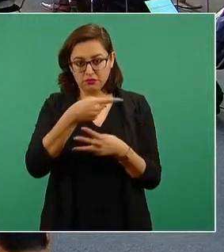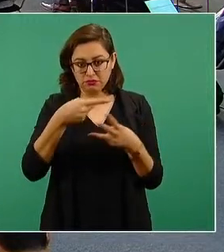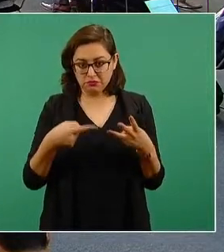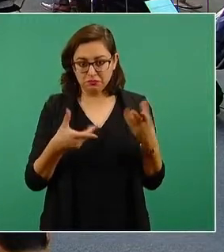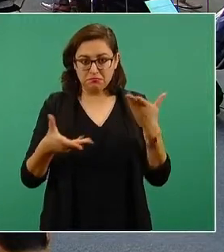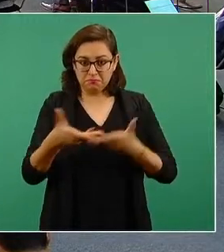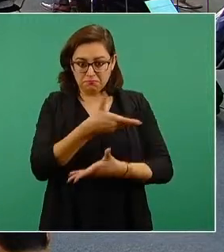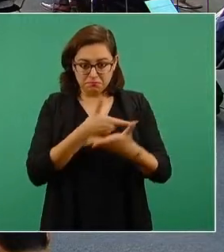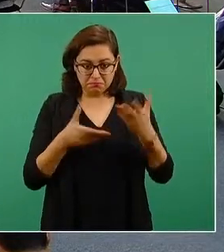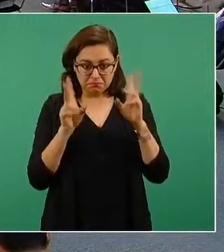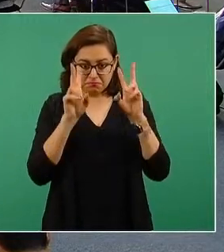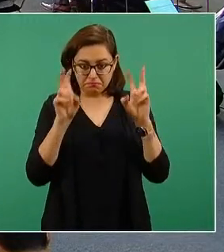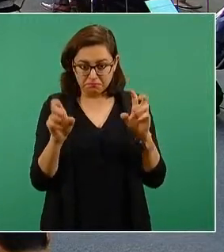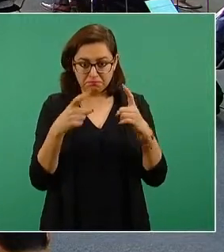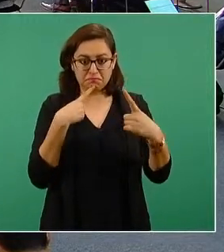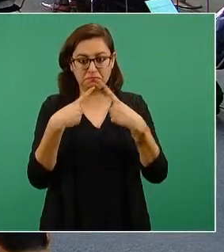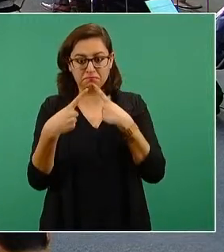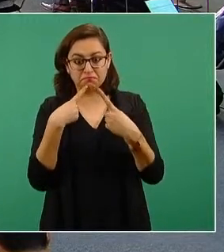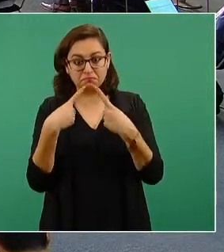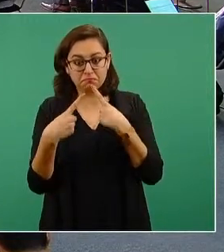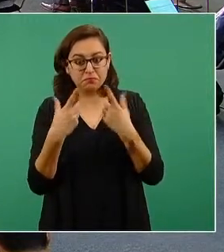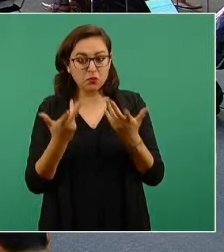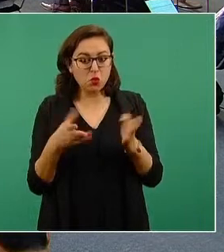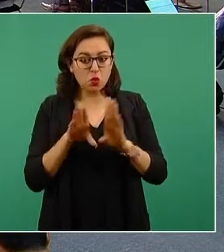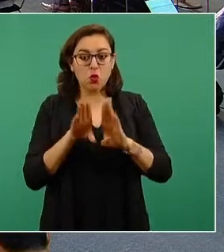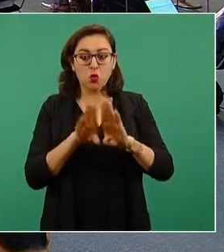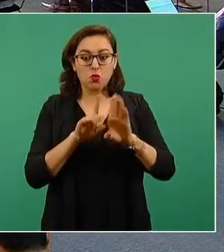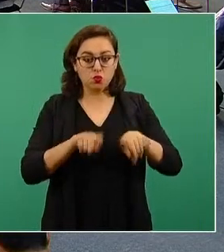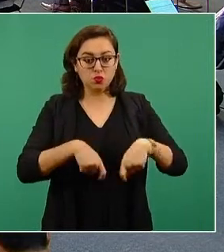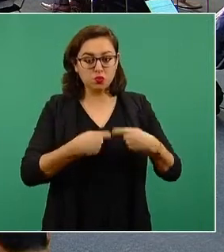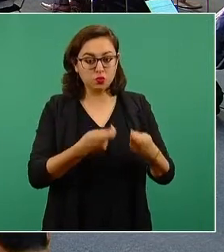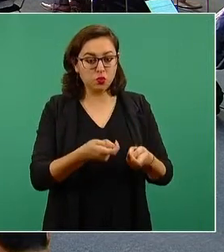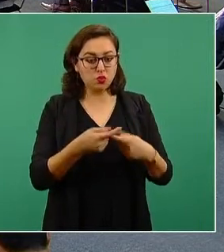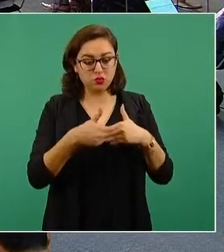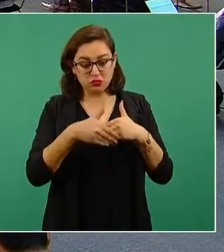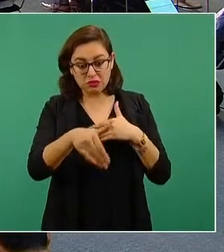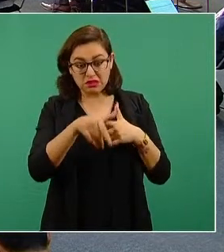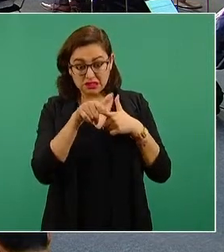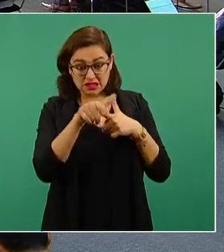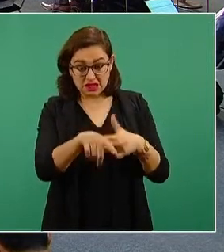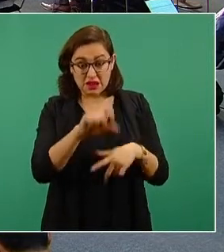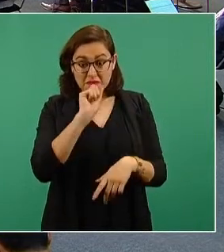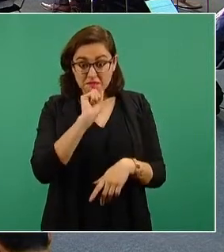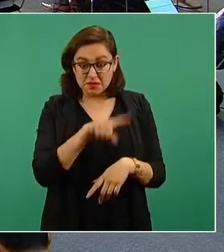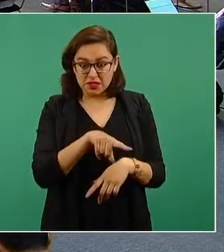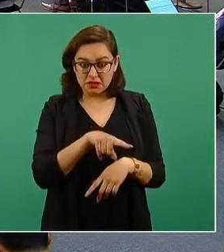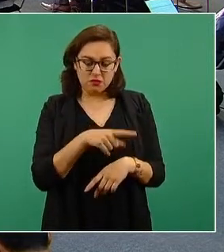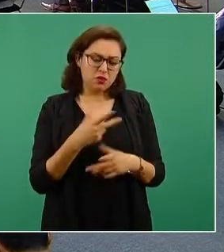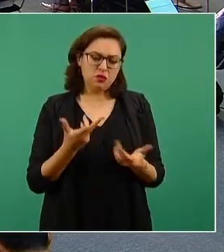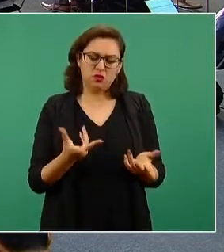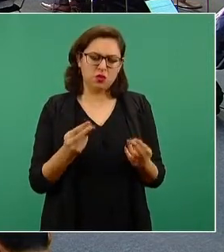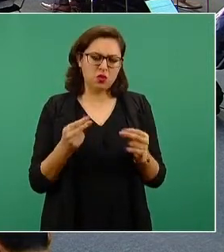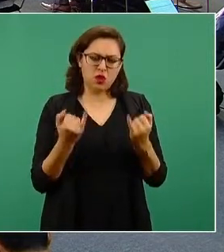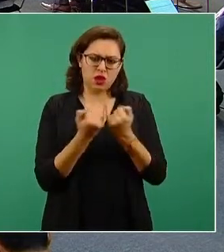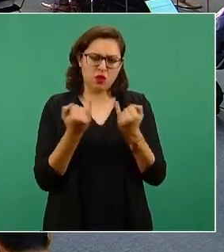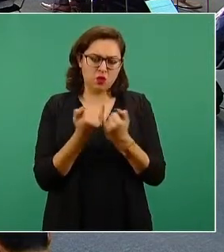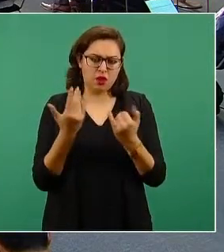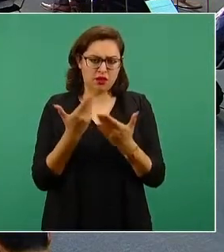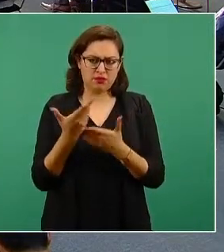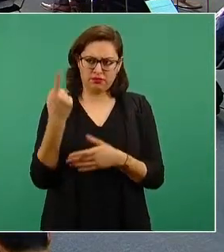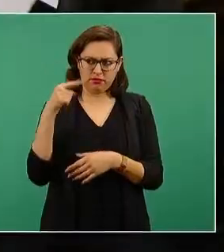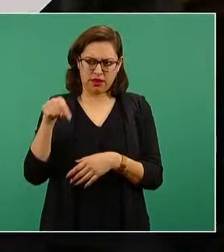revisar estos nombramientos, que fue algo similar de lo que usted hizo en el Politécnico,